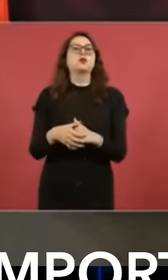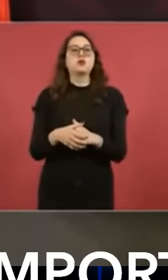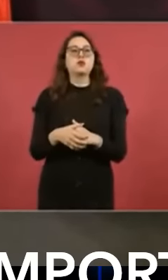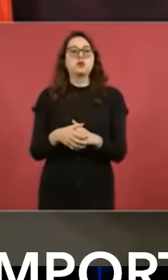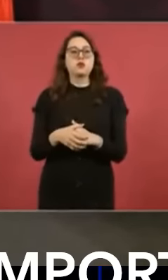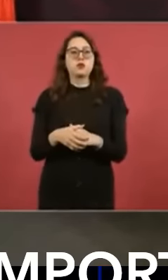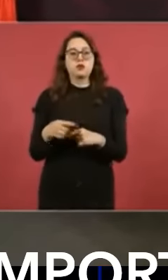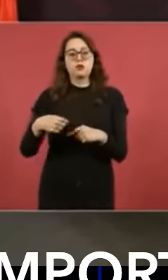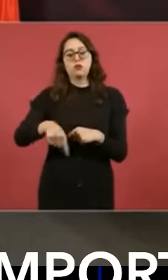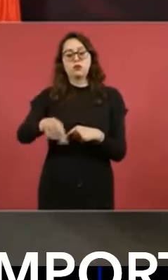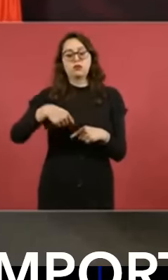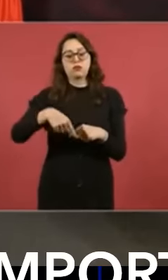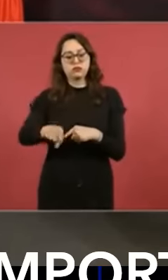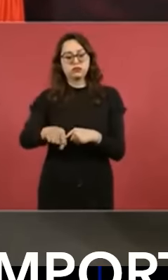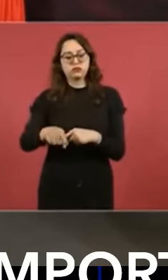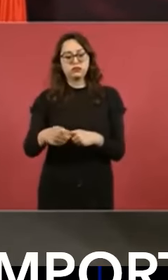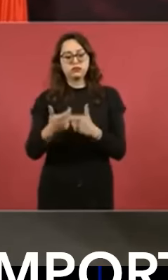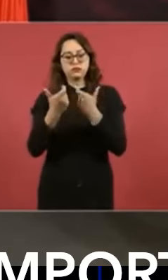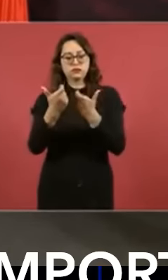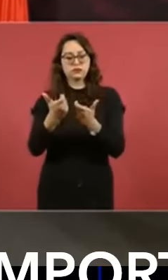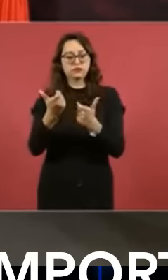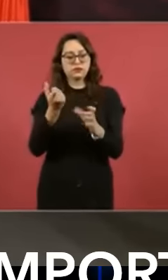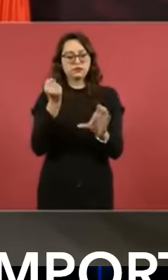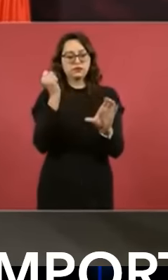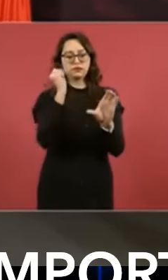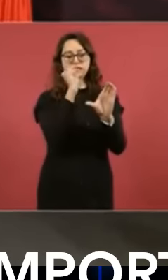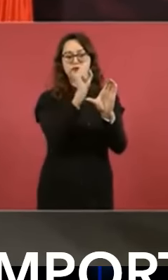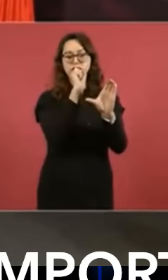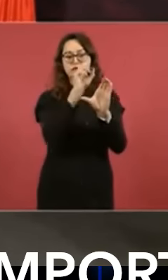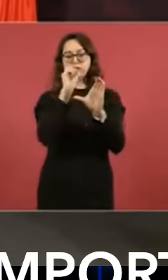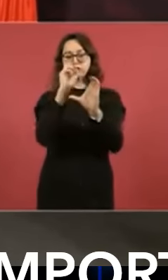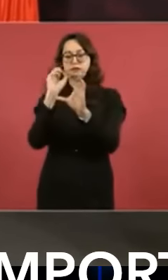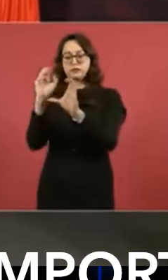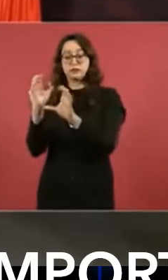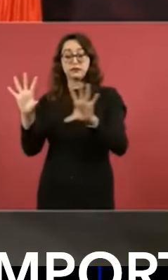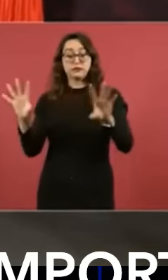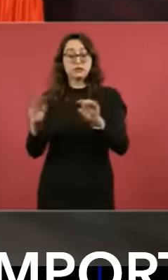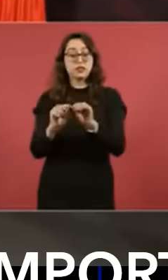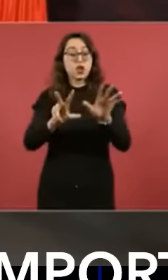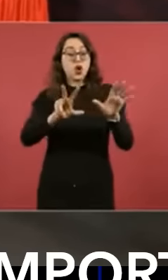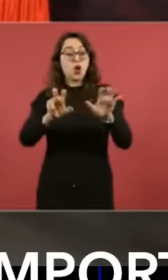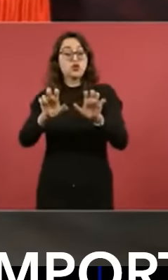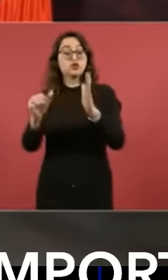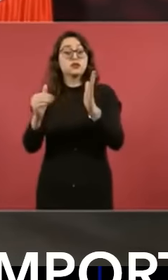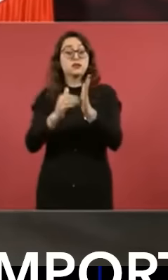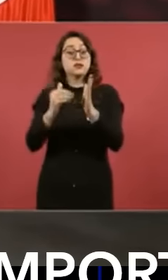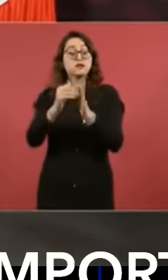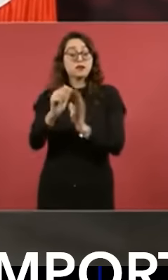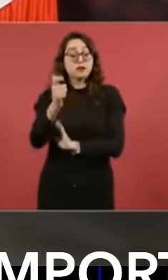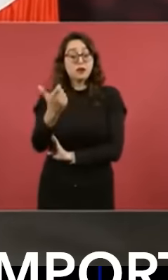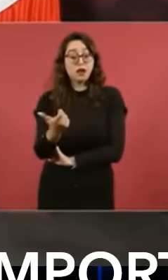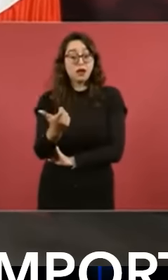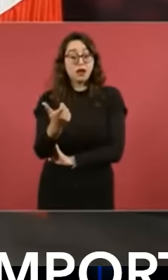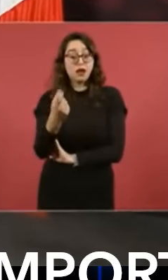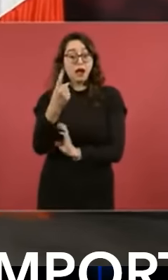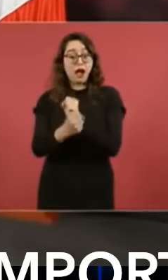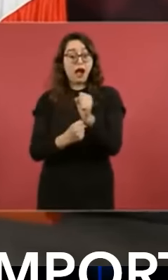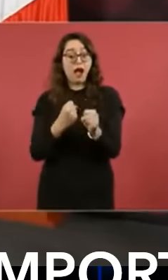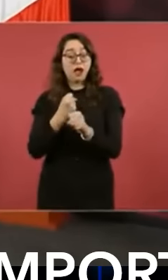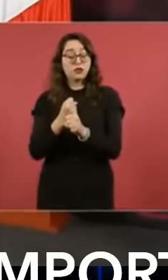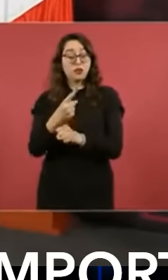van a dispersarse por las sucursales del Banco del Bienestar cerca de 800 mil millones de pesos al año.